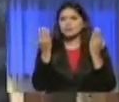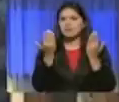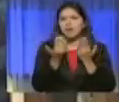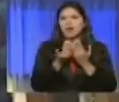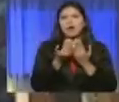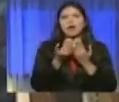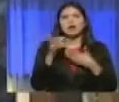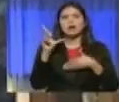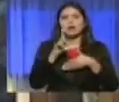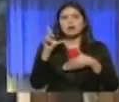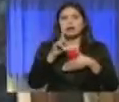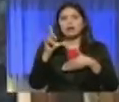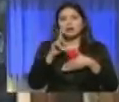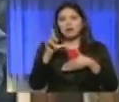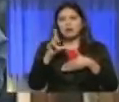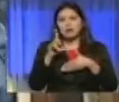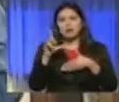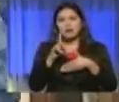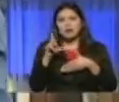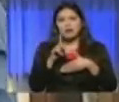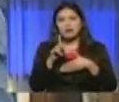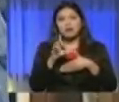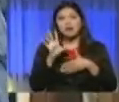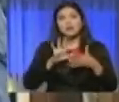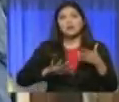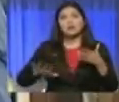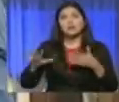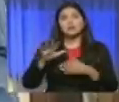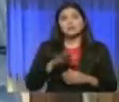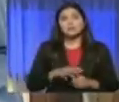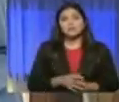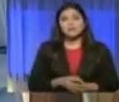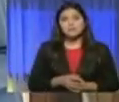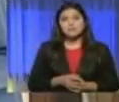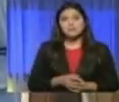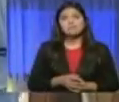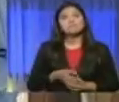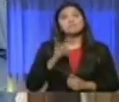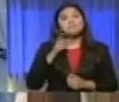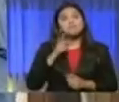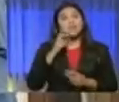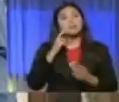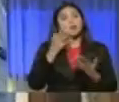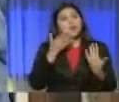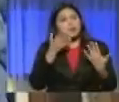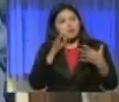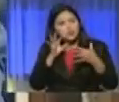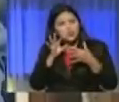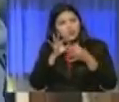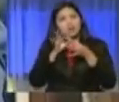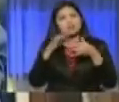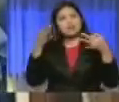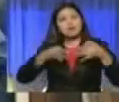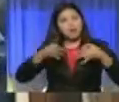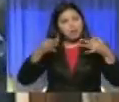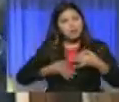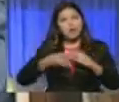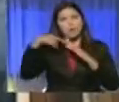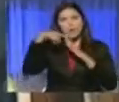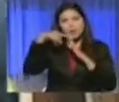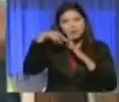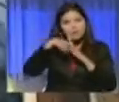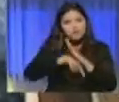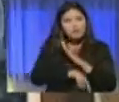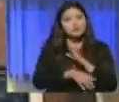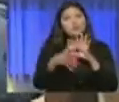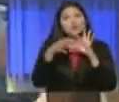acontecer latinoamericano-caribeño y del acontecer venezolano. Y vamos construyendo lazos verdaderos, auténticos, profundos, de